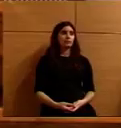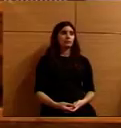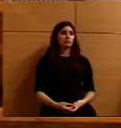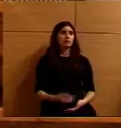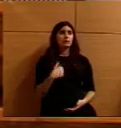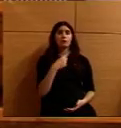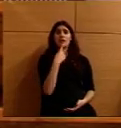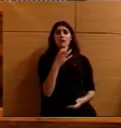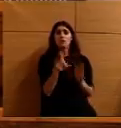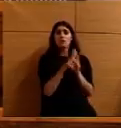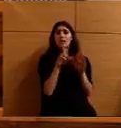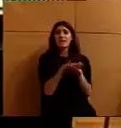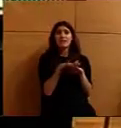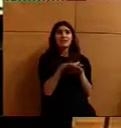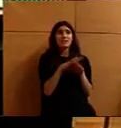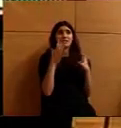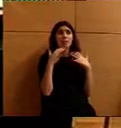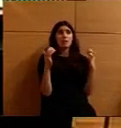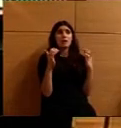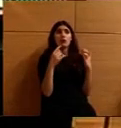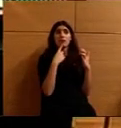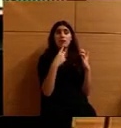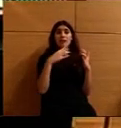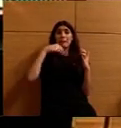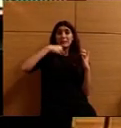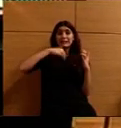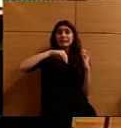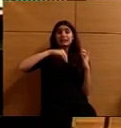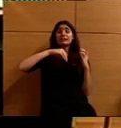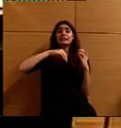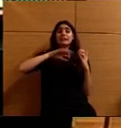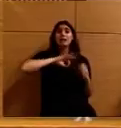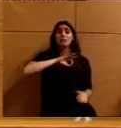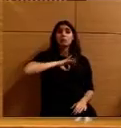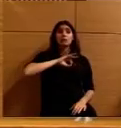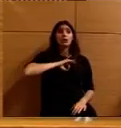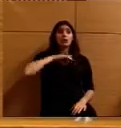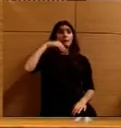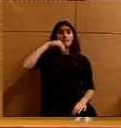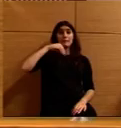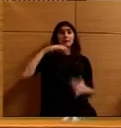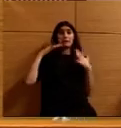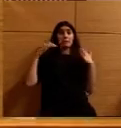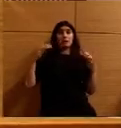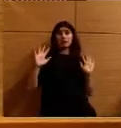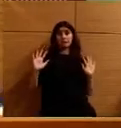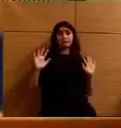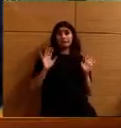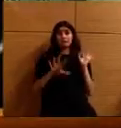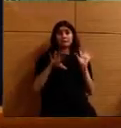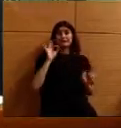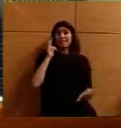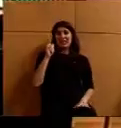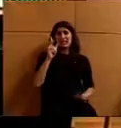Solo decir que la ley de base de régimen local dispone que el presidente de la Diputación preside el pleno. Entre las